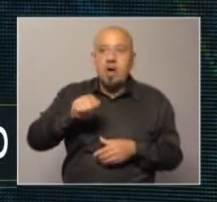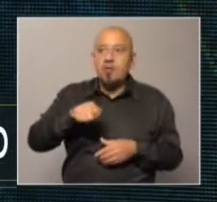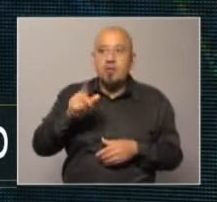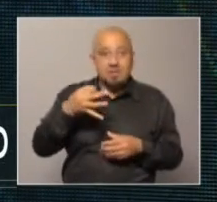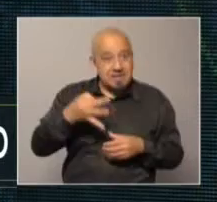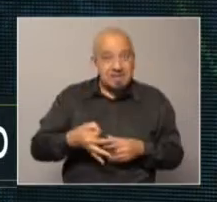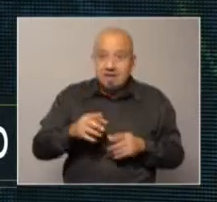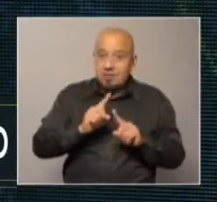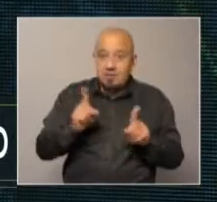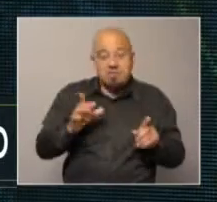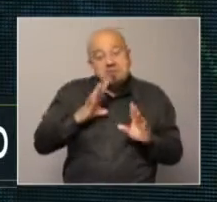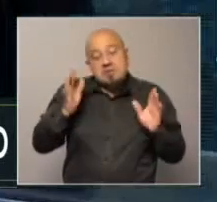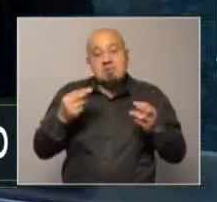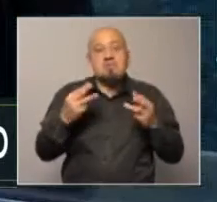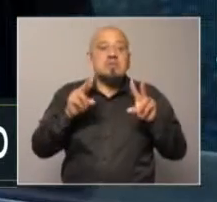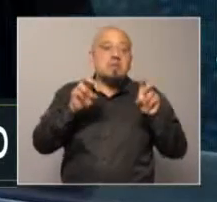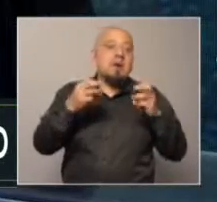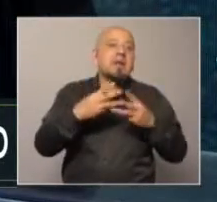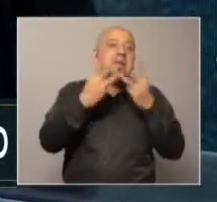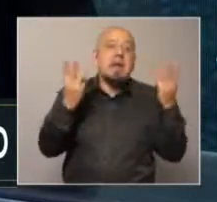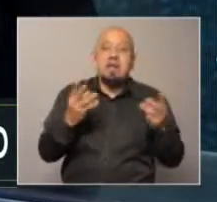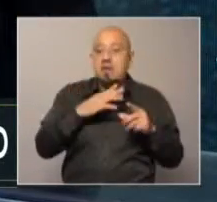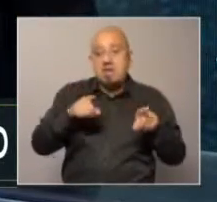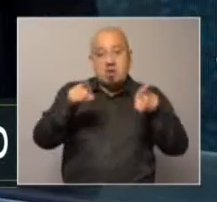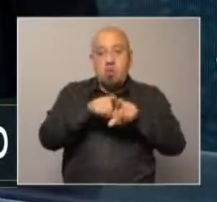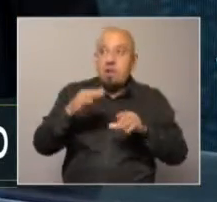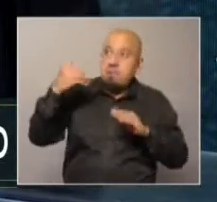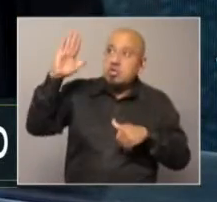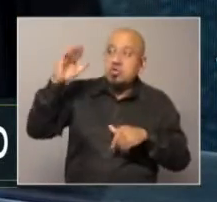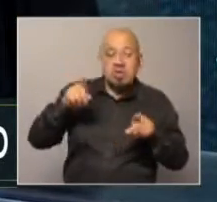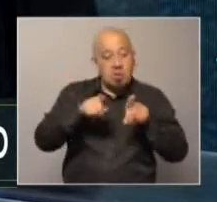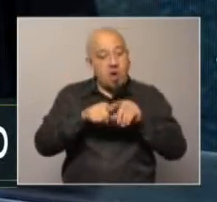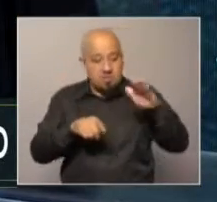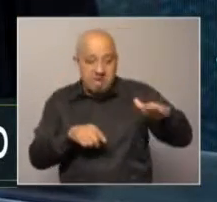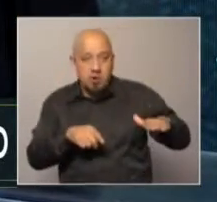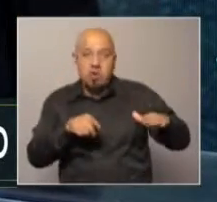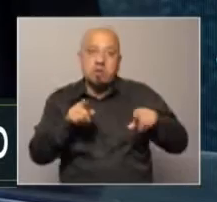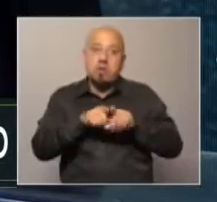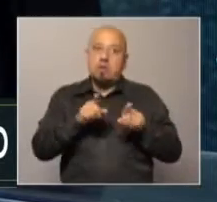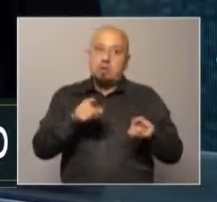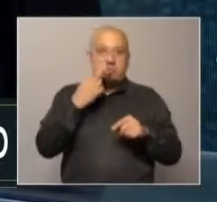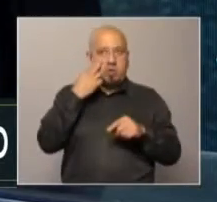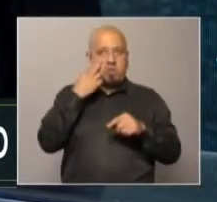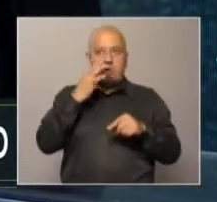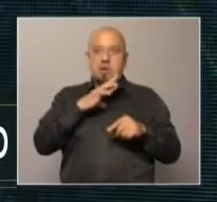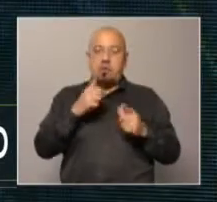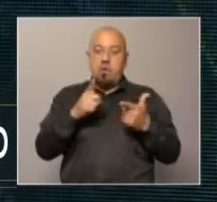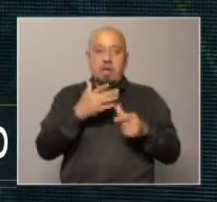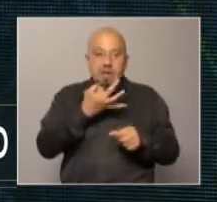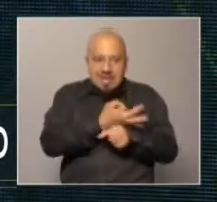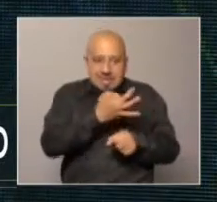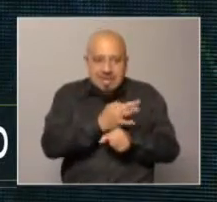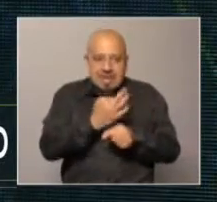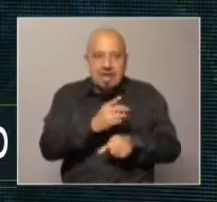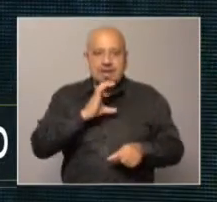mixtos, multimaterias, que así como te trabajan penal de adultos, aduana y familia, te trabajan adolescentes. Estamos ante un grave problema, no hay formación, no hay